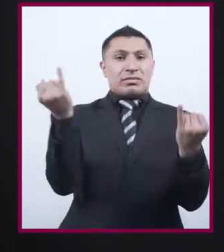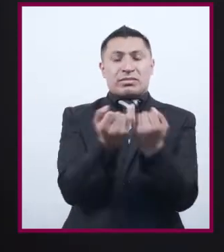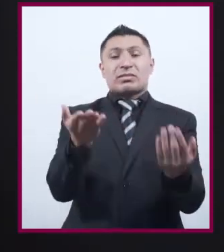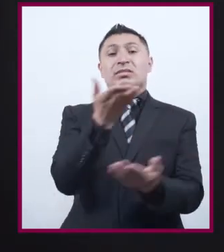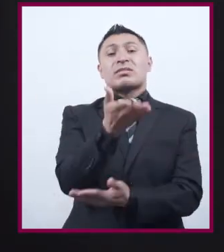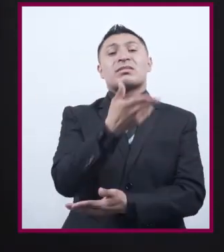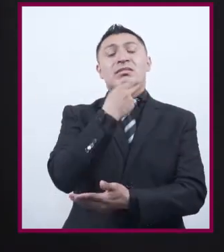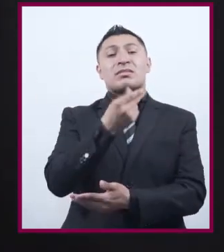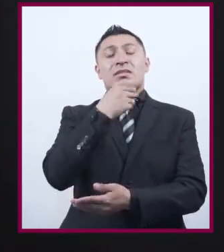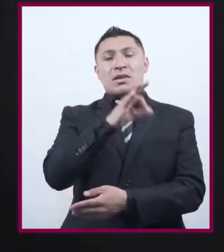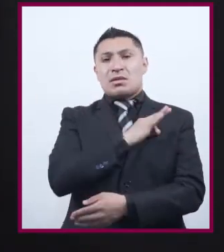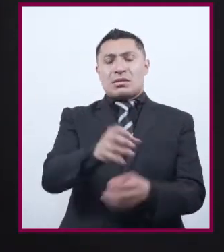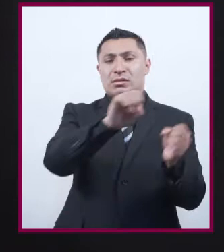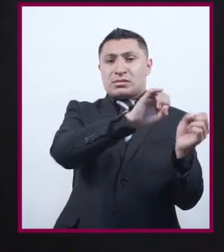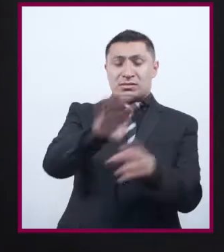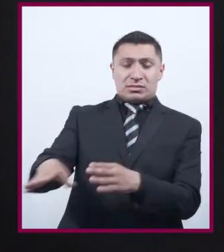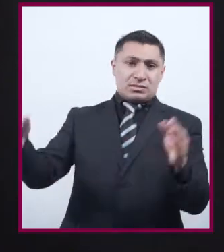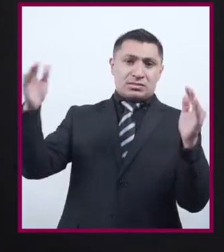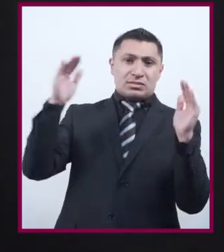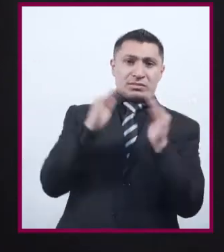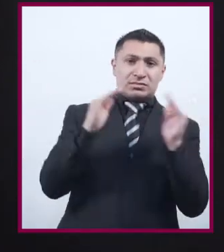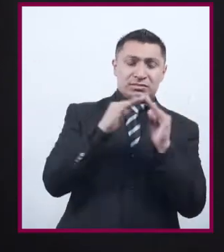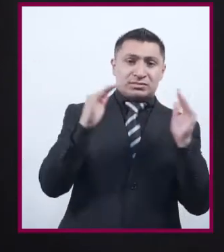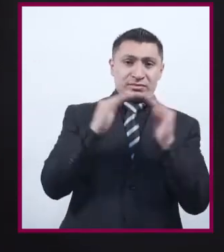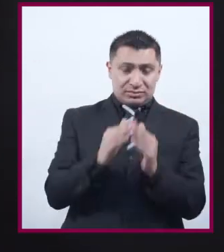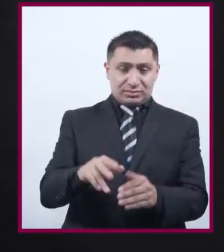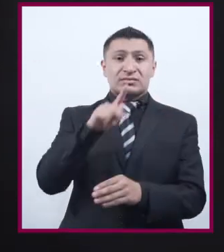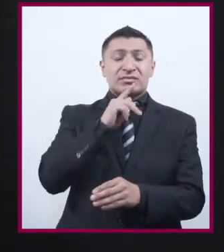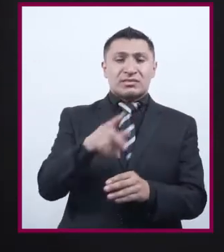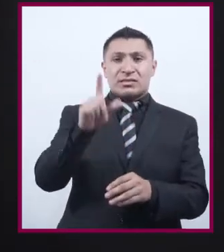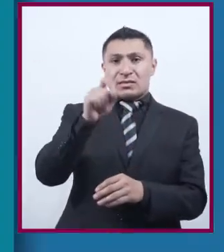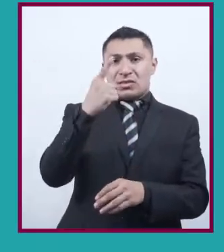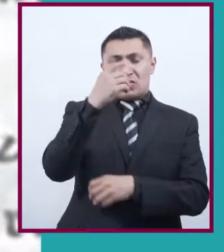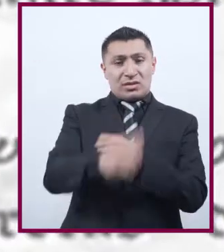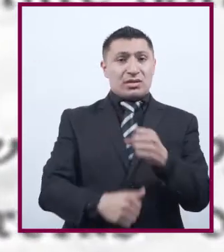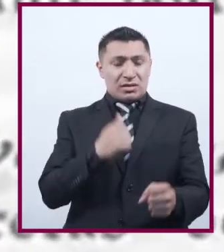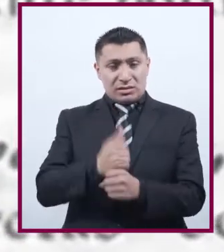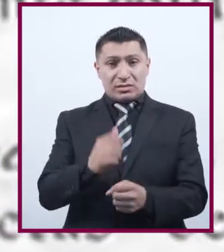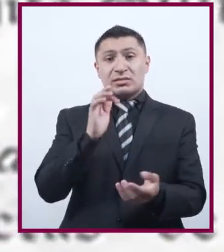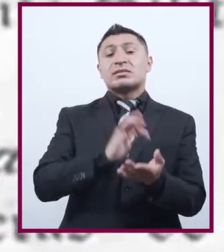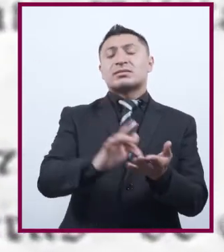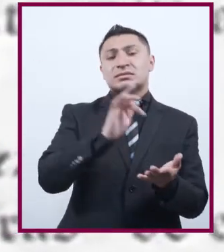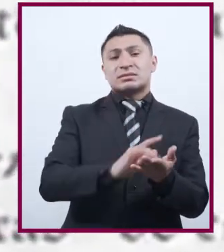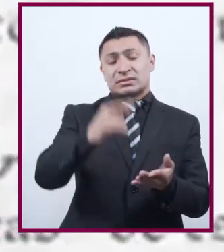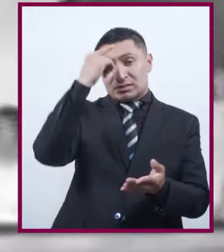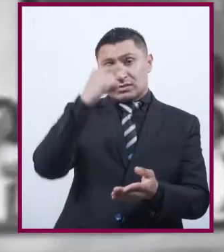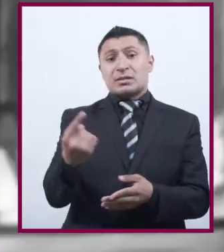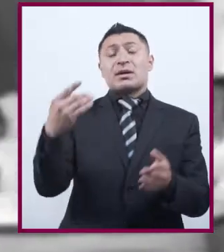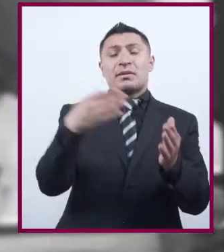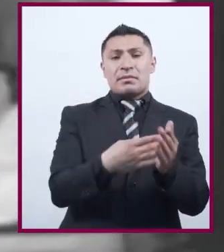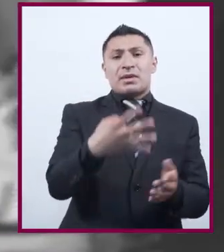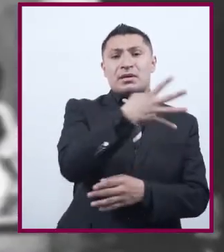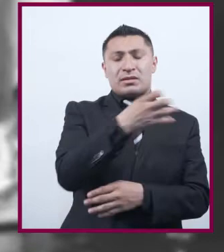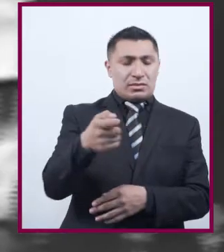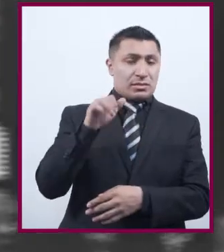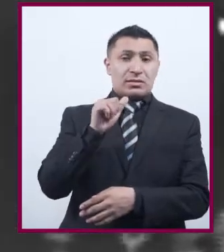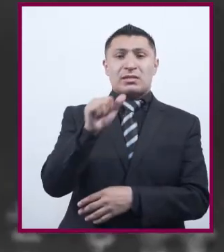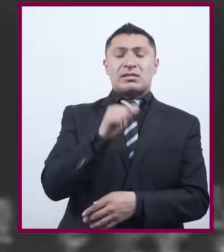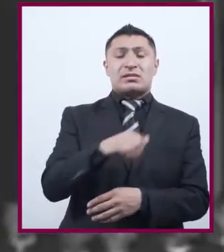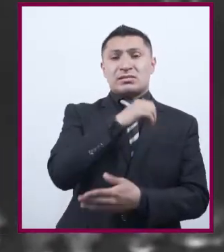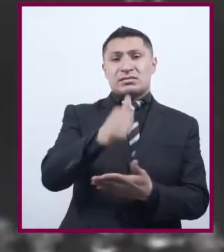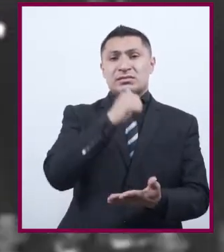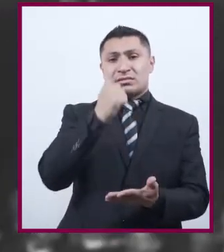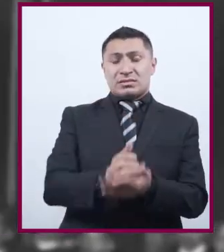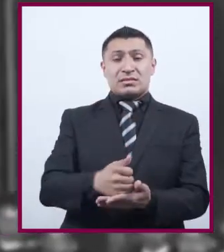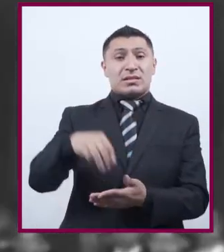solteras, al igual que los hombres, pudieran abandonar el hogar paterno a los 21 años. Además, apoyó para que en